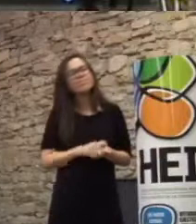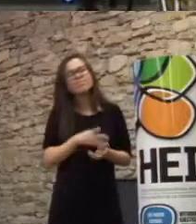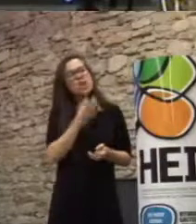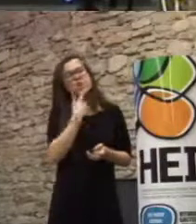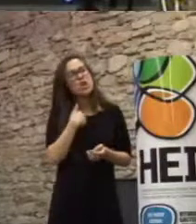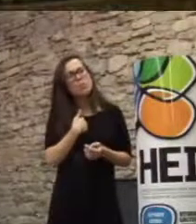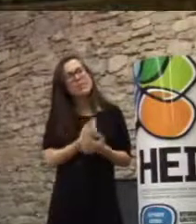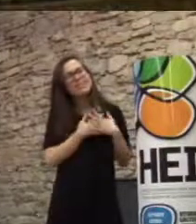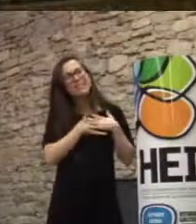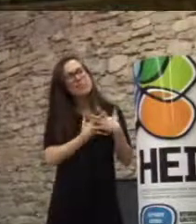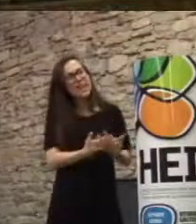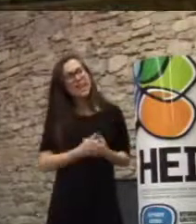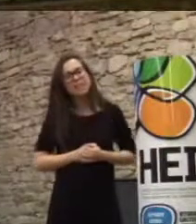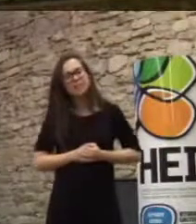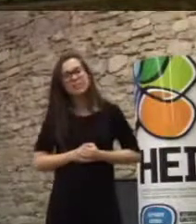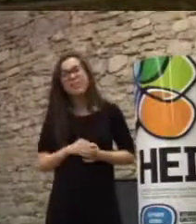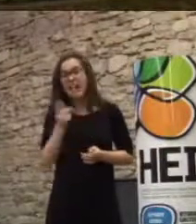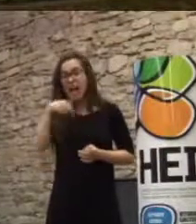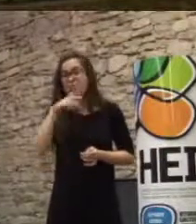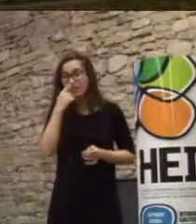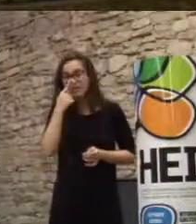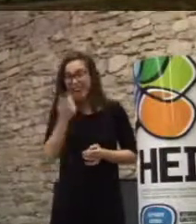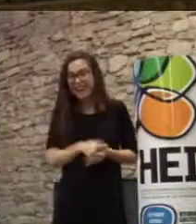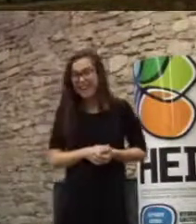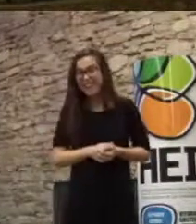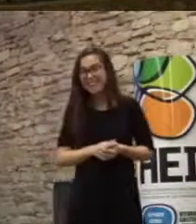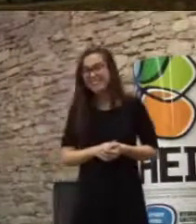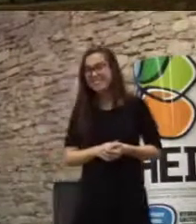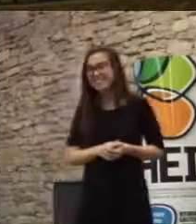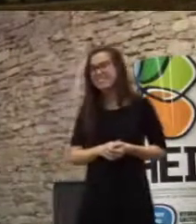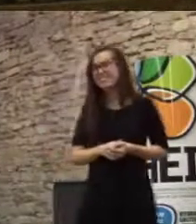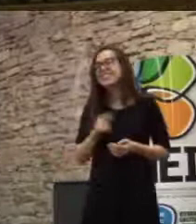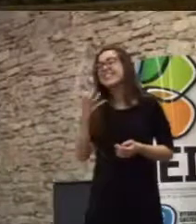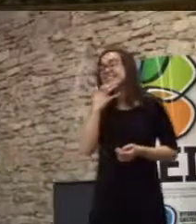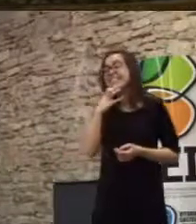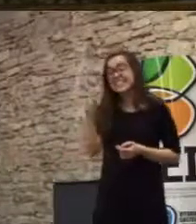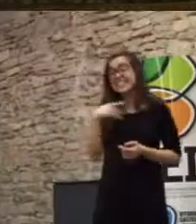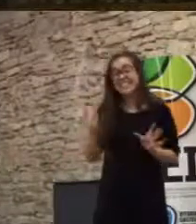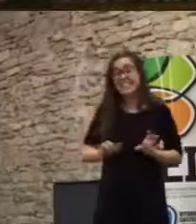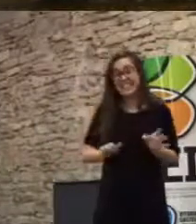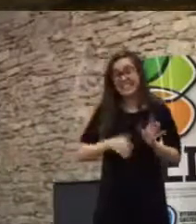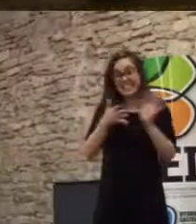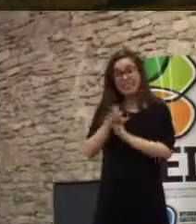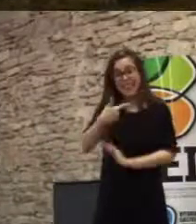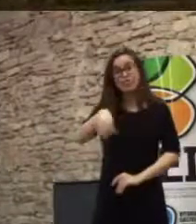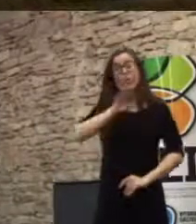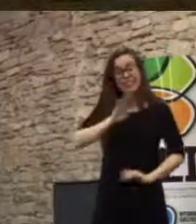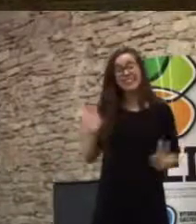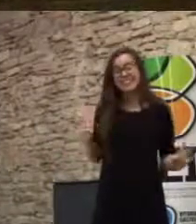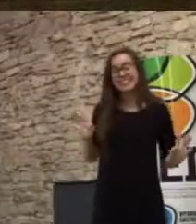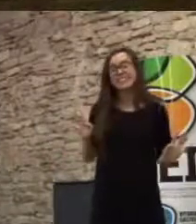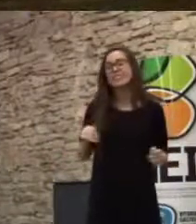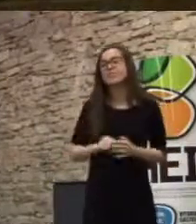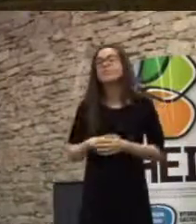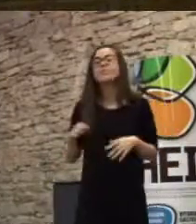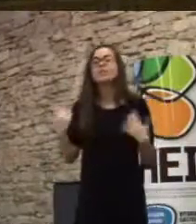quieres bueno si te ríes es porque te suena bien que está diciendo el él le está diciendo